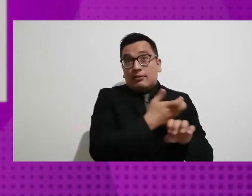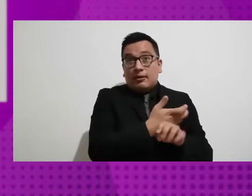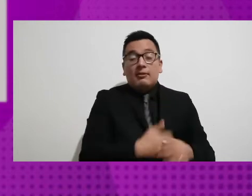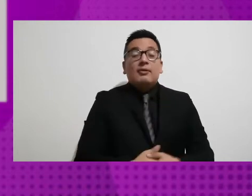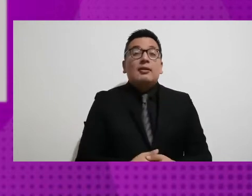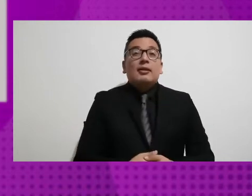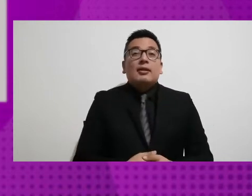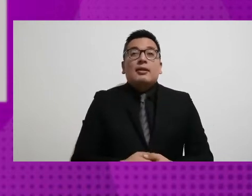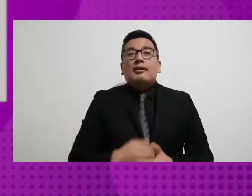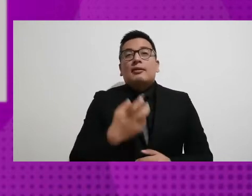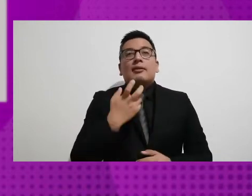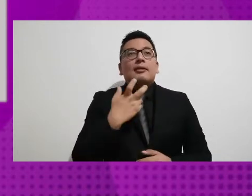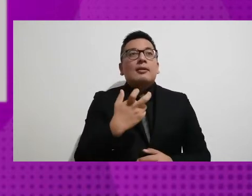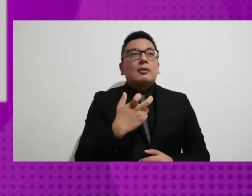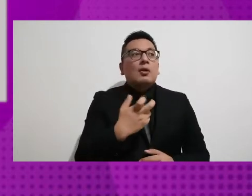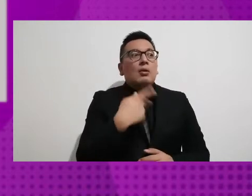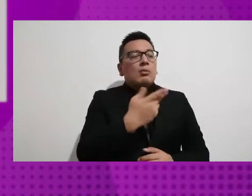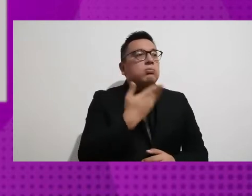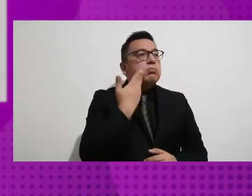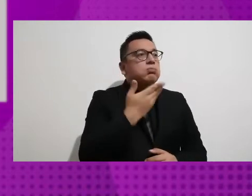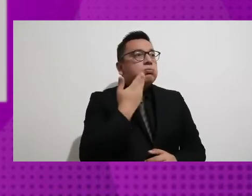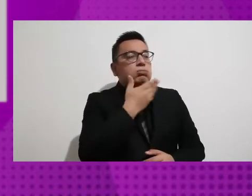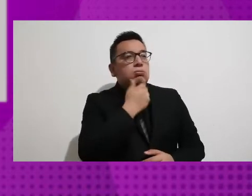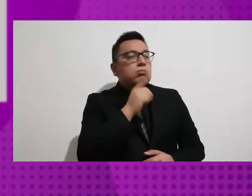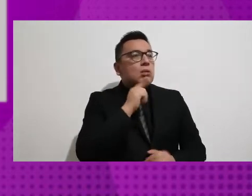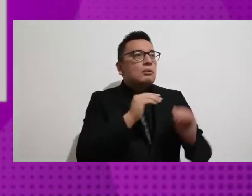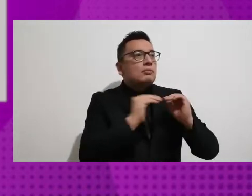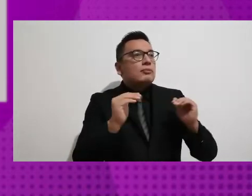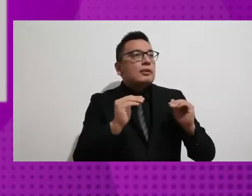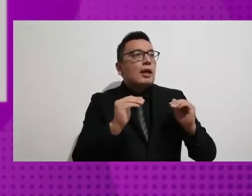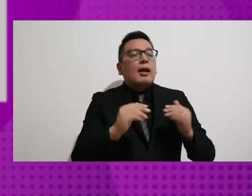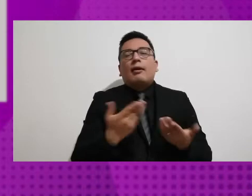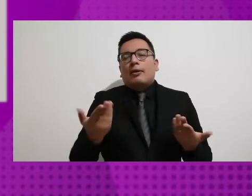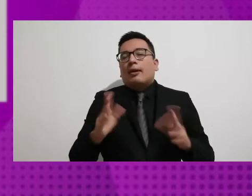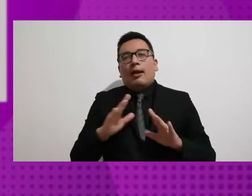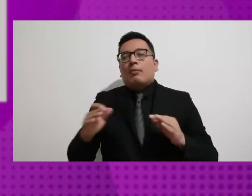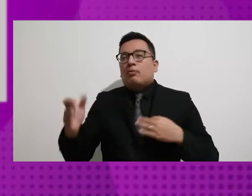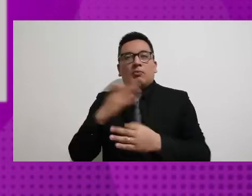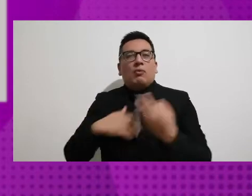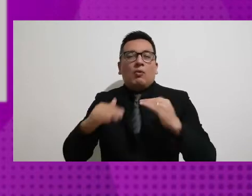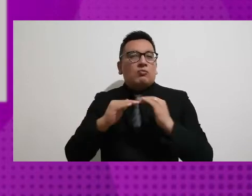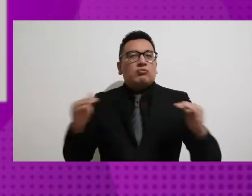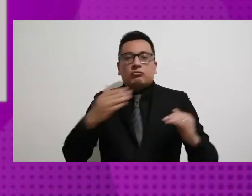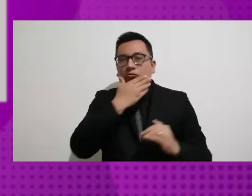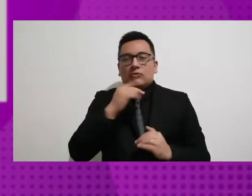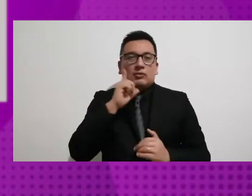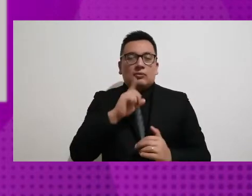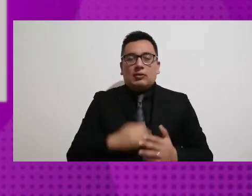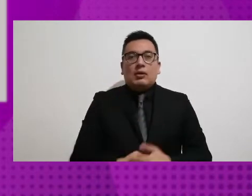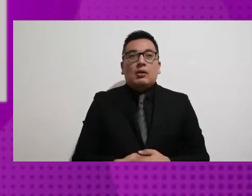pues se van implementando hasta que bueno, pues ya se hace una práctica generalizada. Otro tema que